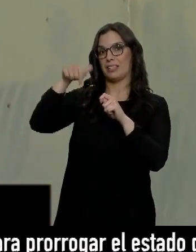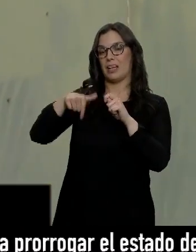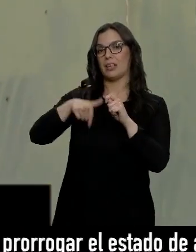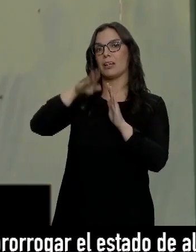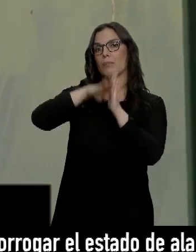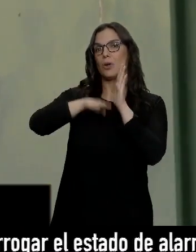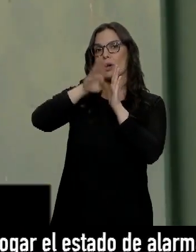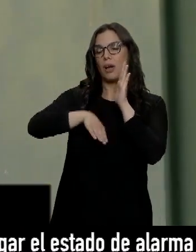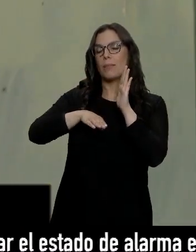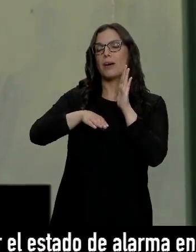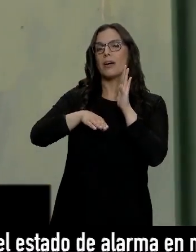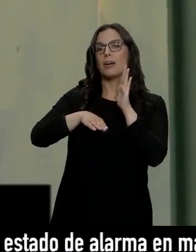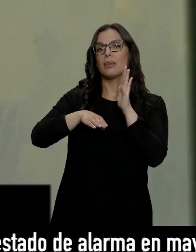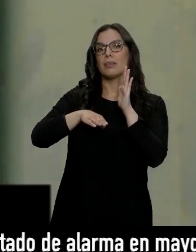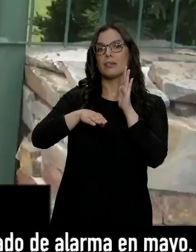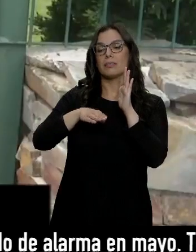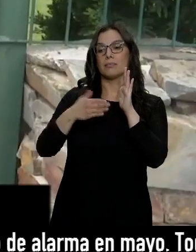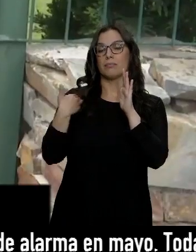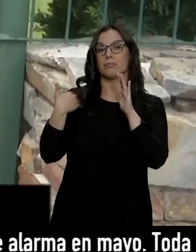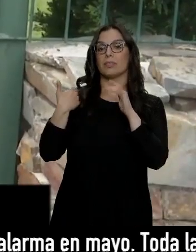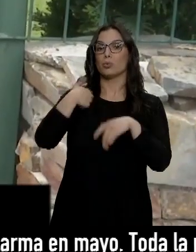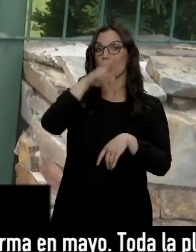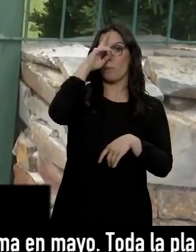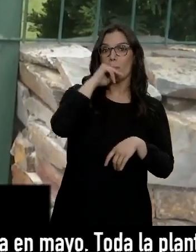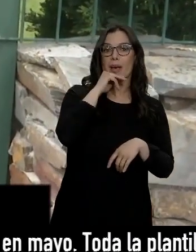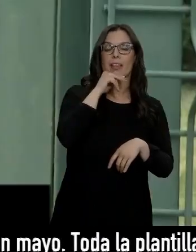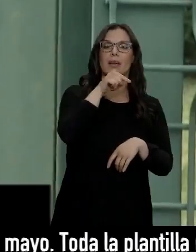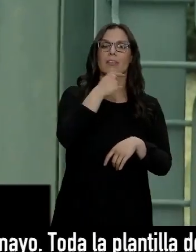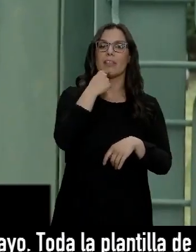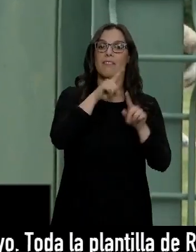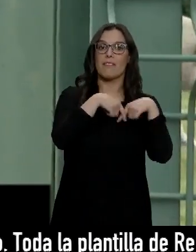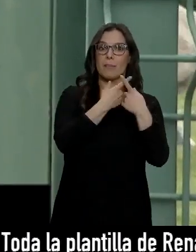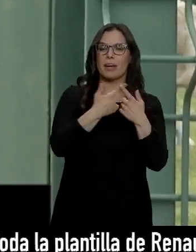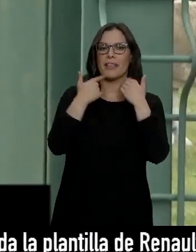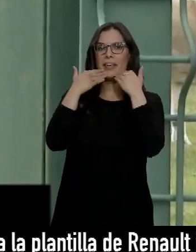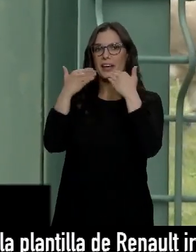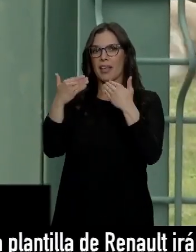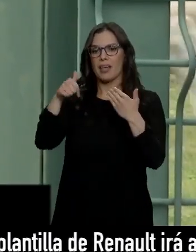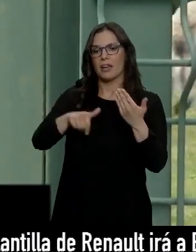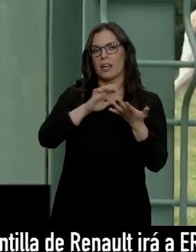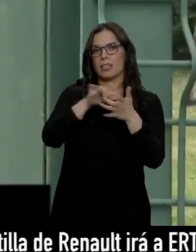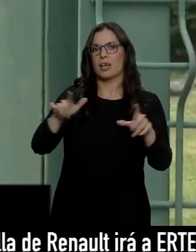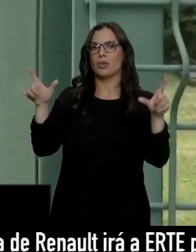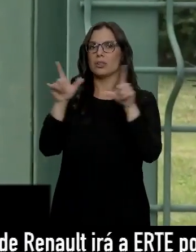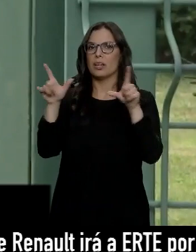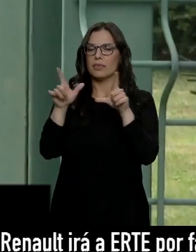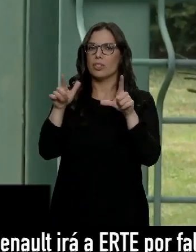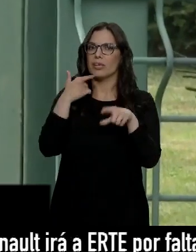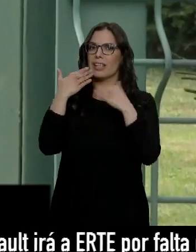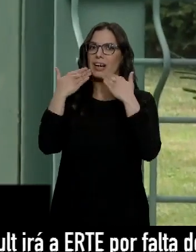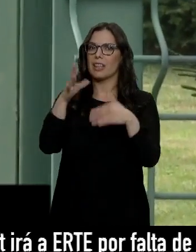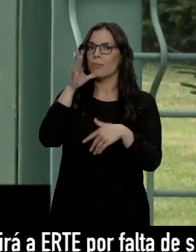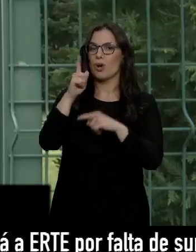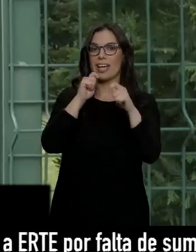de esta cadena Cuestión de Prioridades. El padre de Nevenka asegura que la familia agradece el trato recibido por Castilla y León Televisión. Subraya